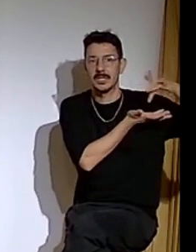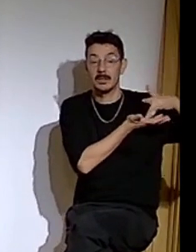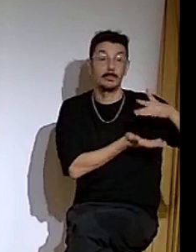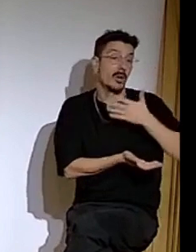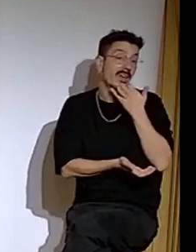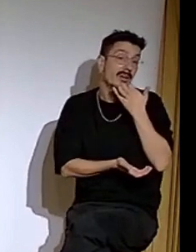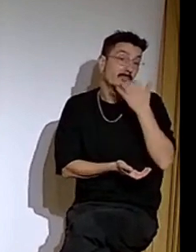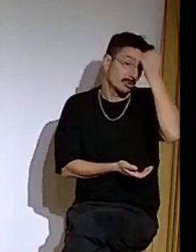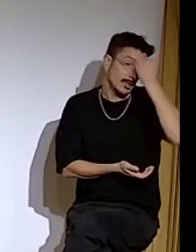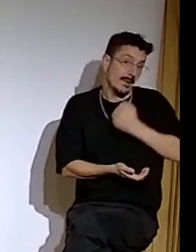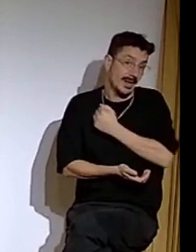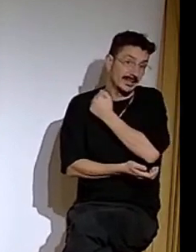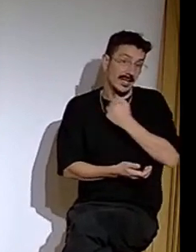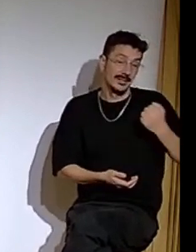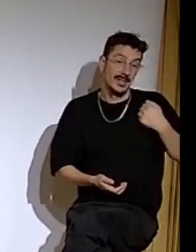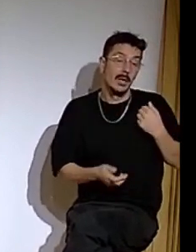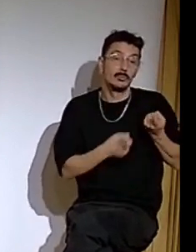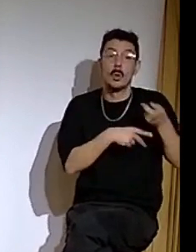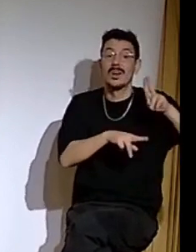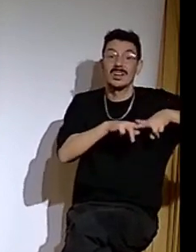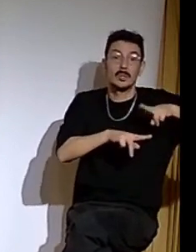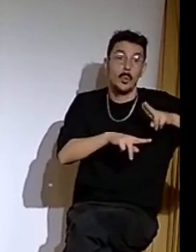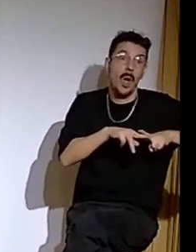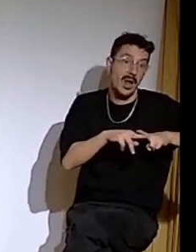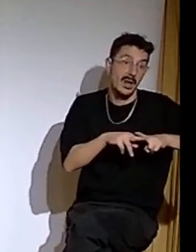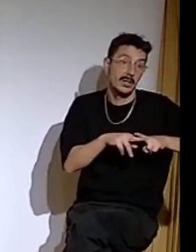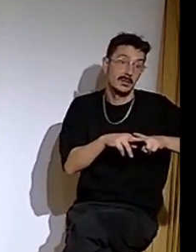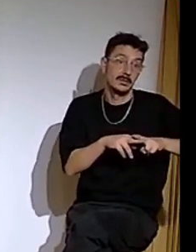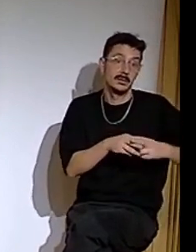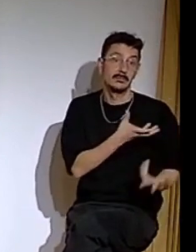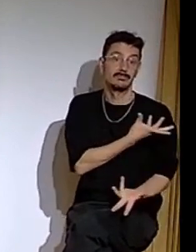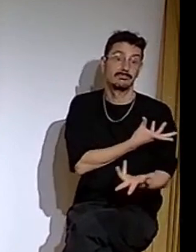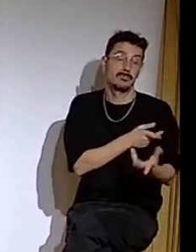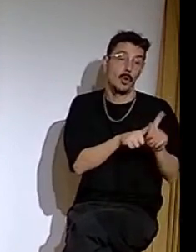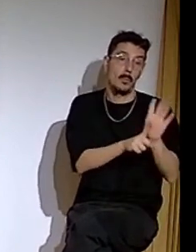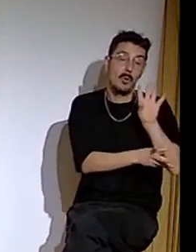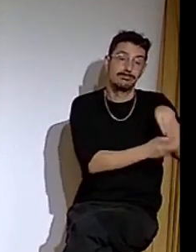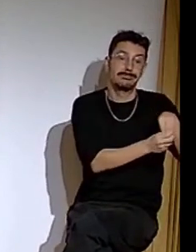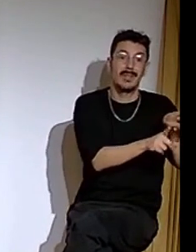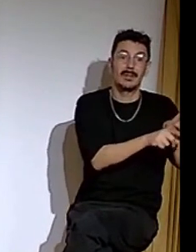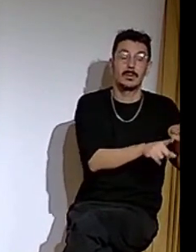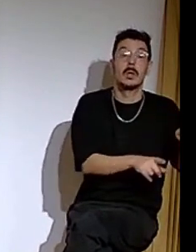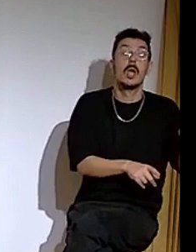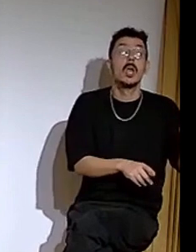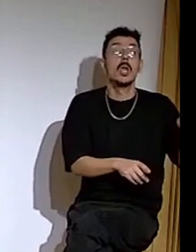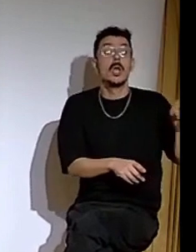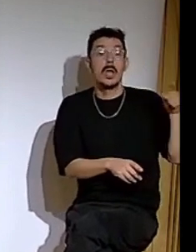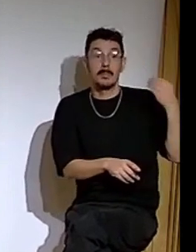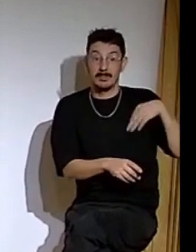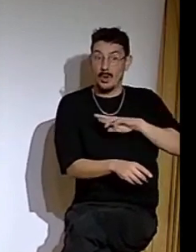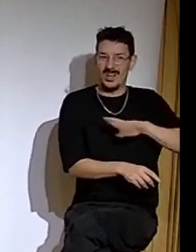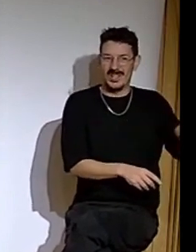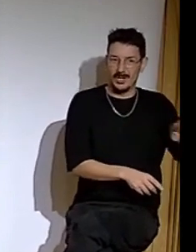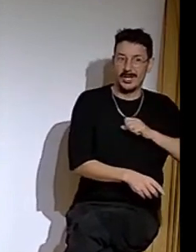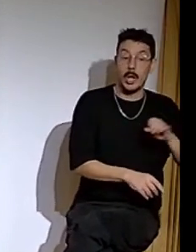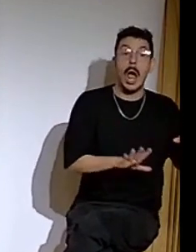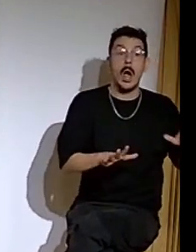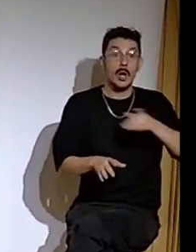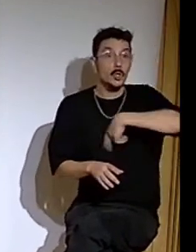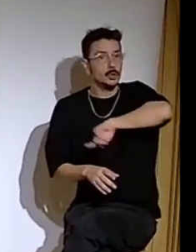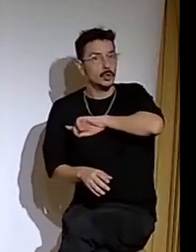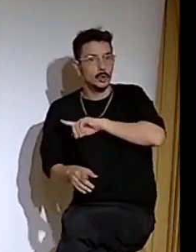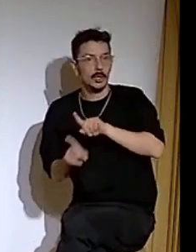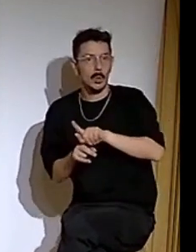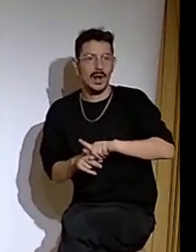como semana santa y lo que hemos hecho con tanto aquí como en Andalucía con el en sumiso también tiene que ver con